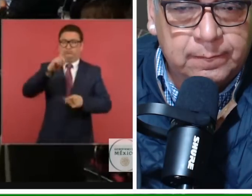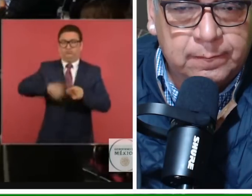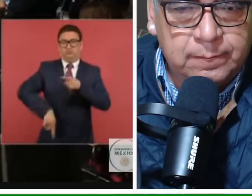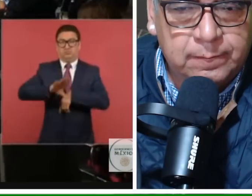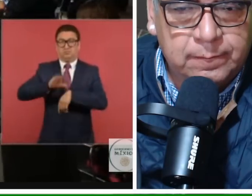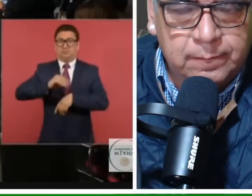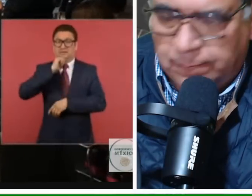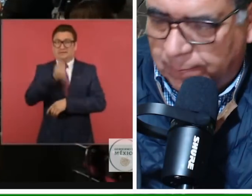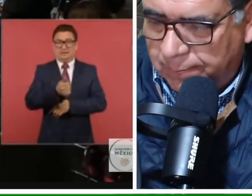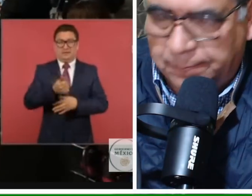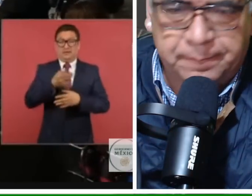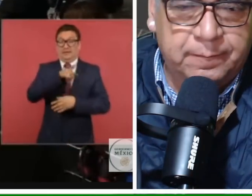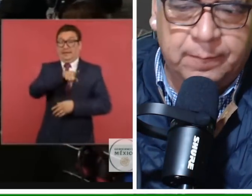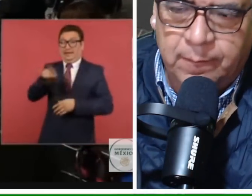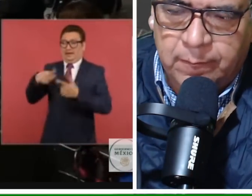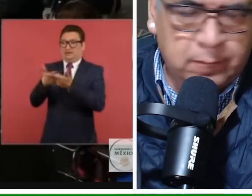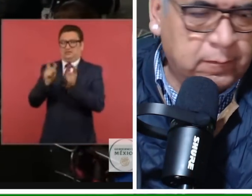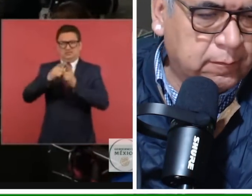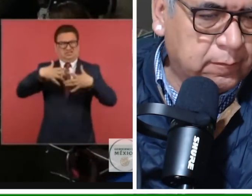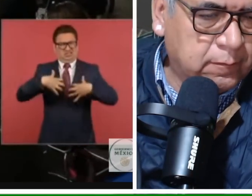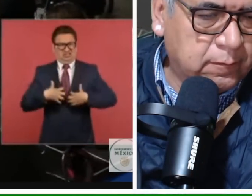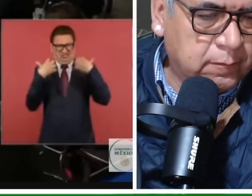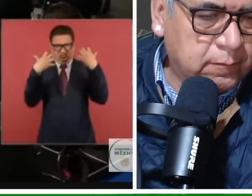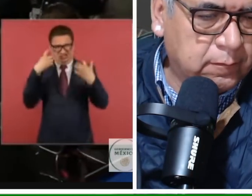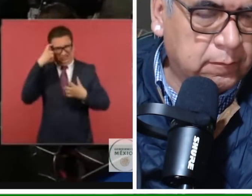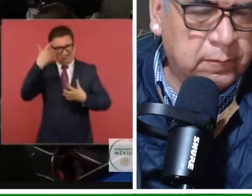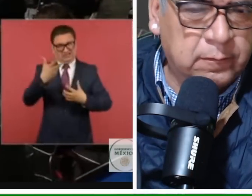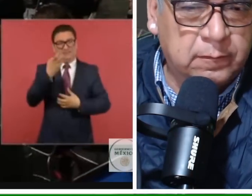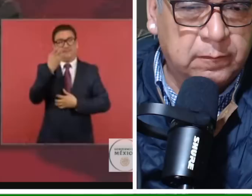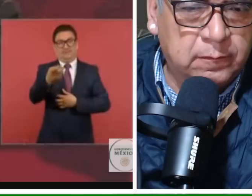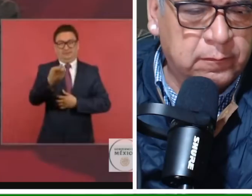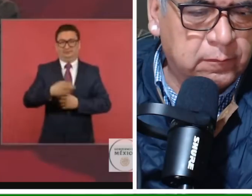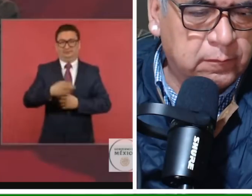pues ese es el enojo, el coraje.